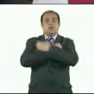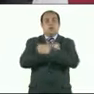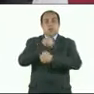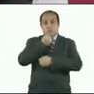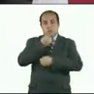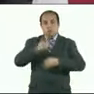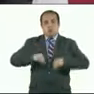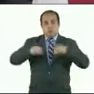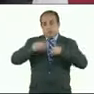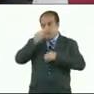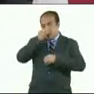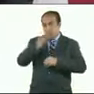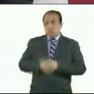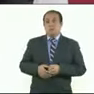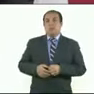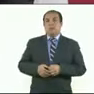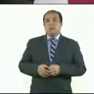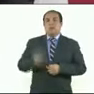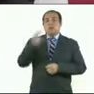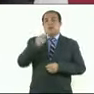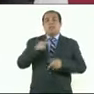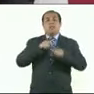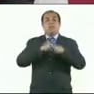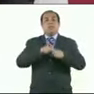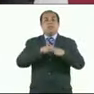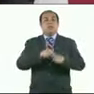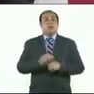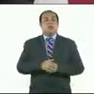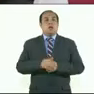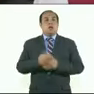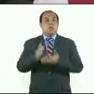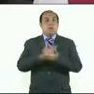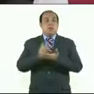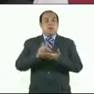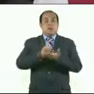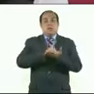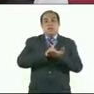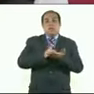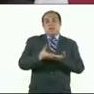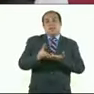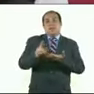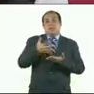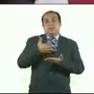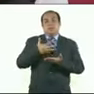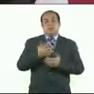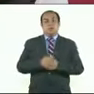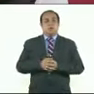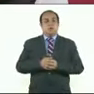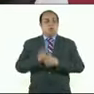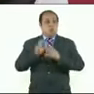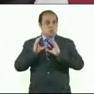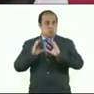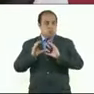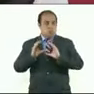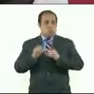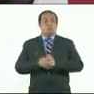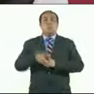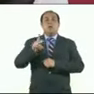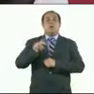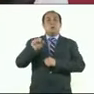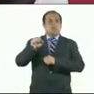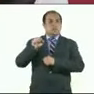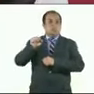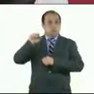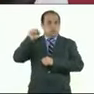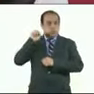que seguramente pues tienen que continuar, además de toda su esfera de derechos que vamos a estar velando. Pero el día sábado,